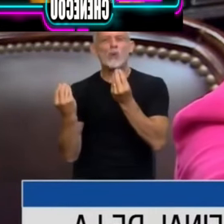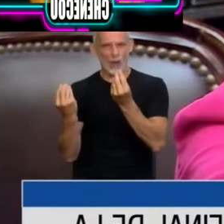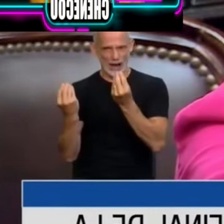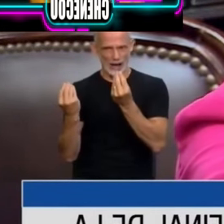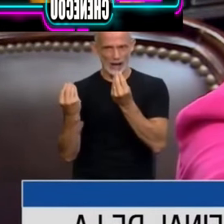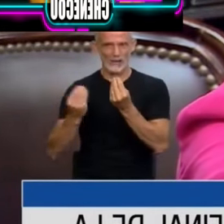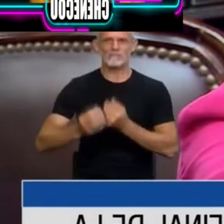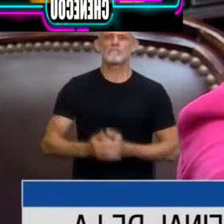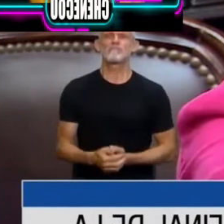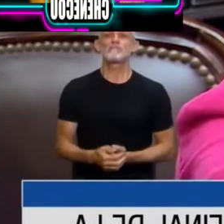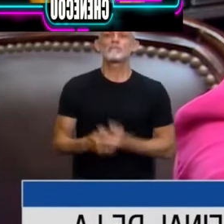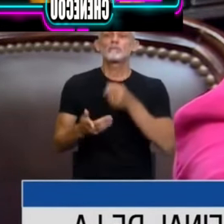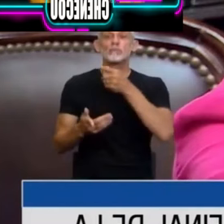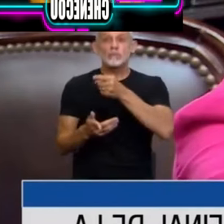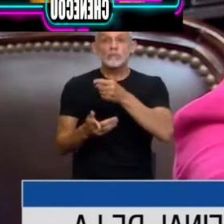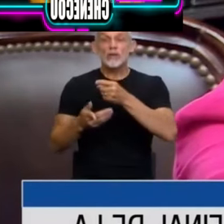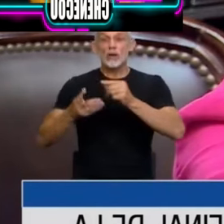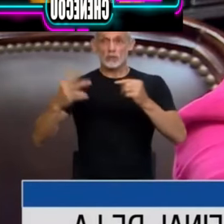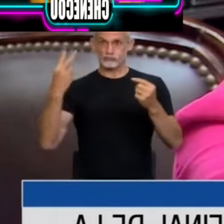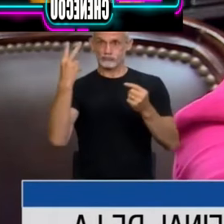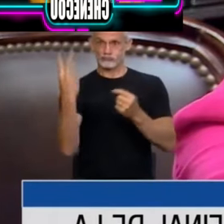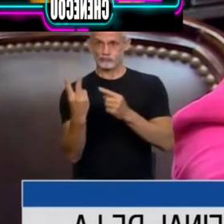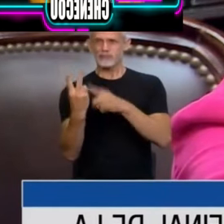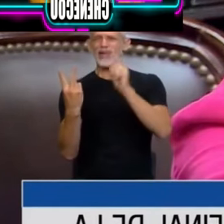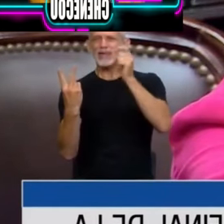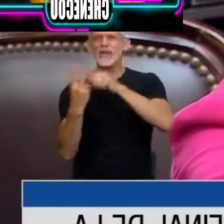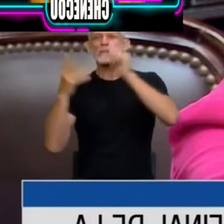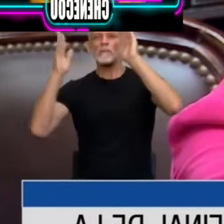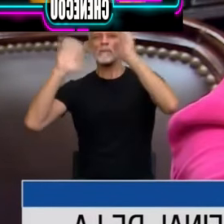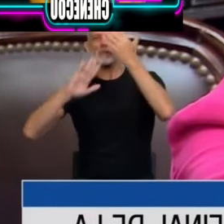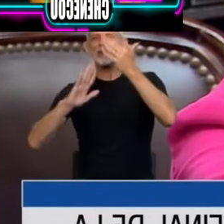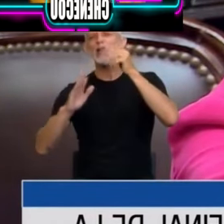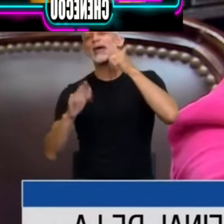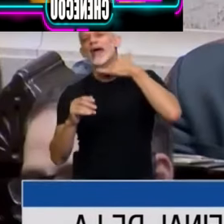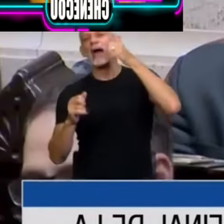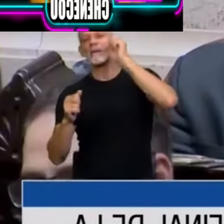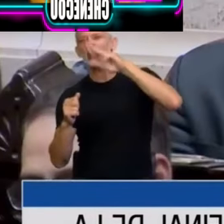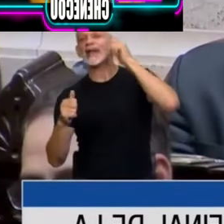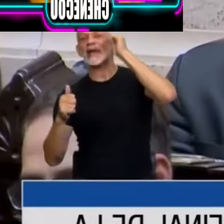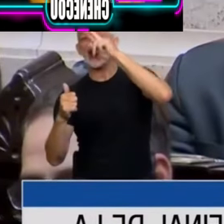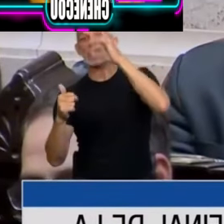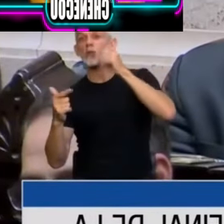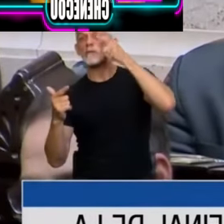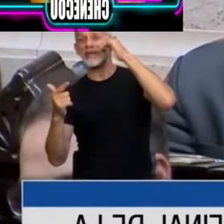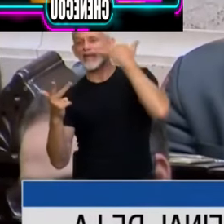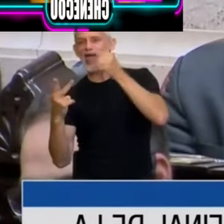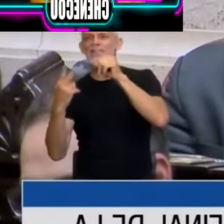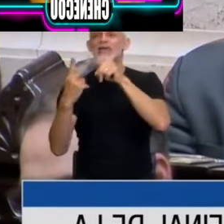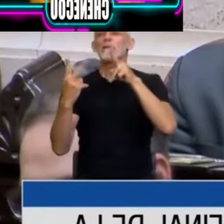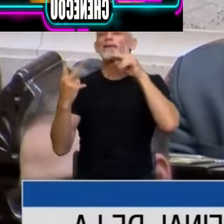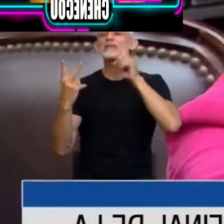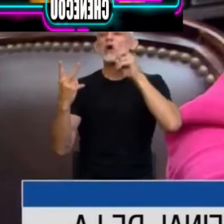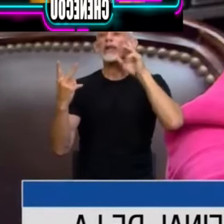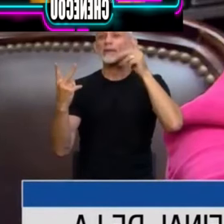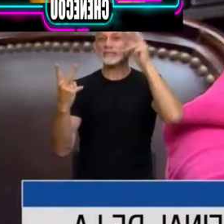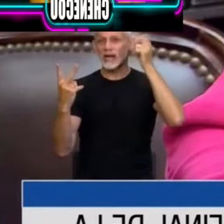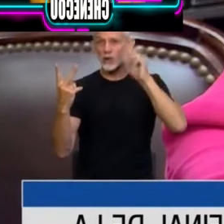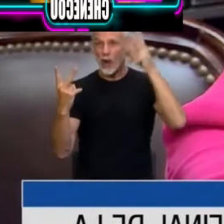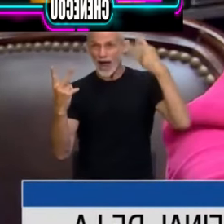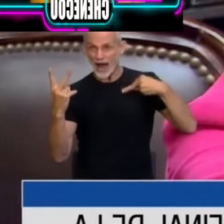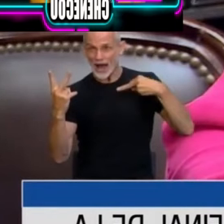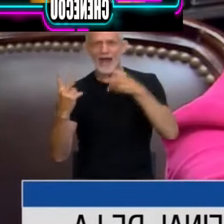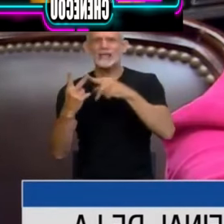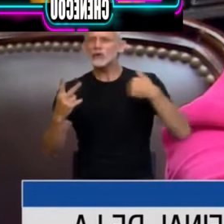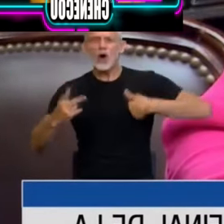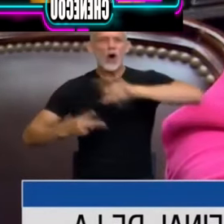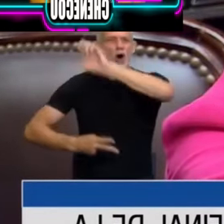el siguiente. La fórmula integrada por Javier Gerardo Milei y Victoria Villarruel ha obtenido en todo